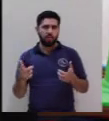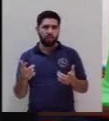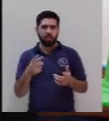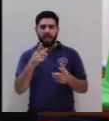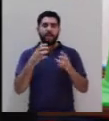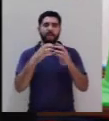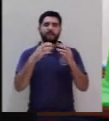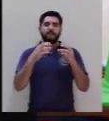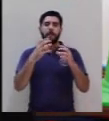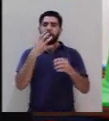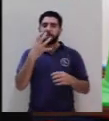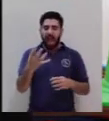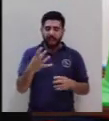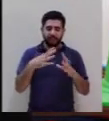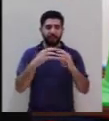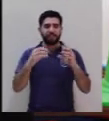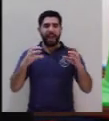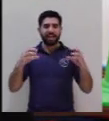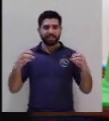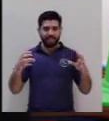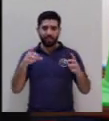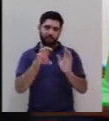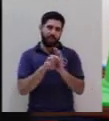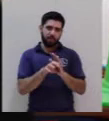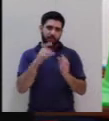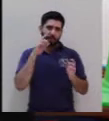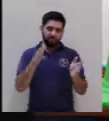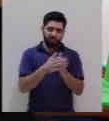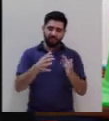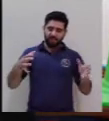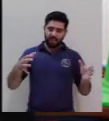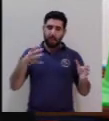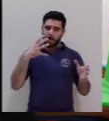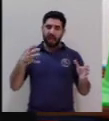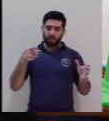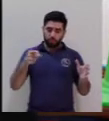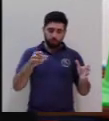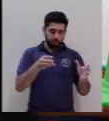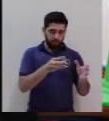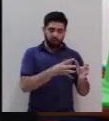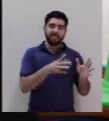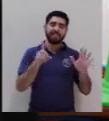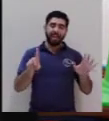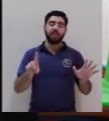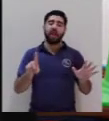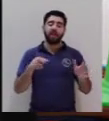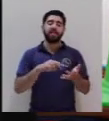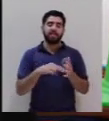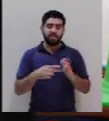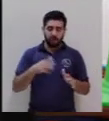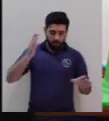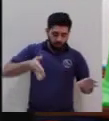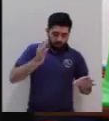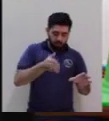en una tira de francés, ¿sí? Ejemplo, trae 6 panes la tira, quiere decir que está partido en